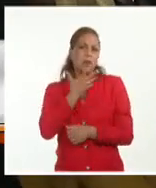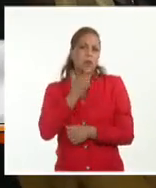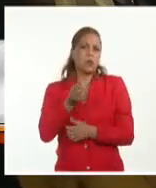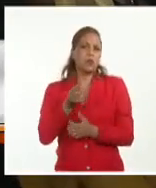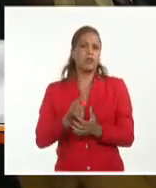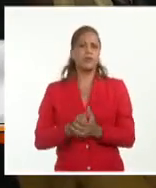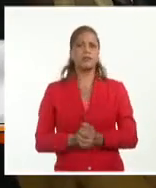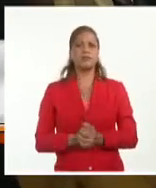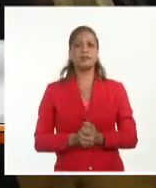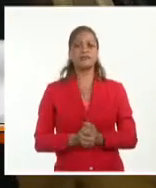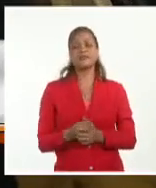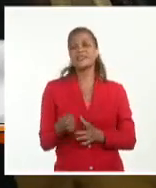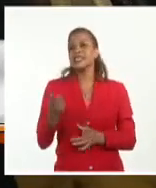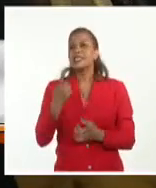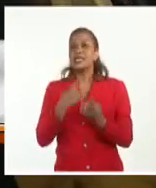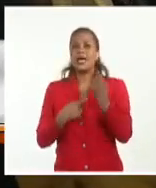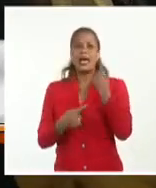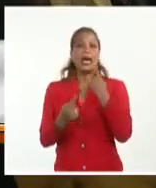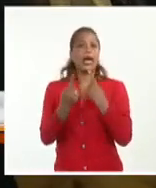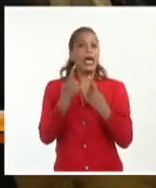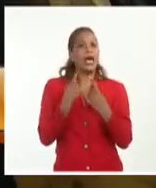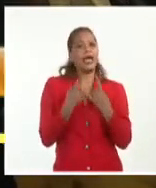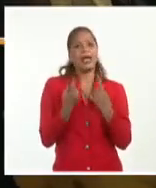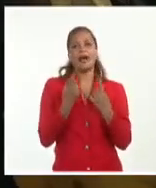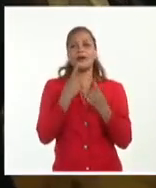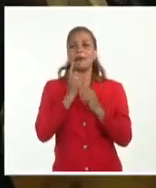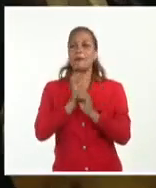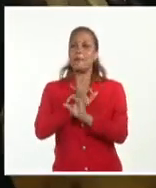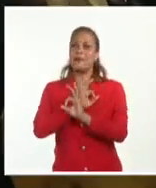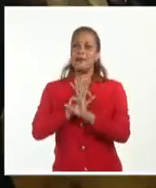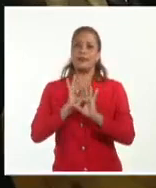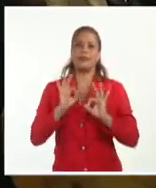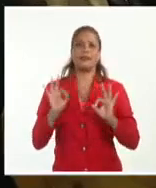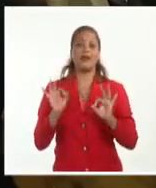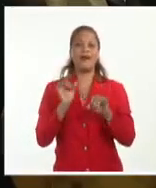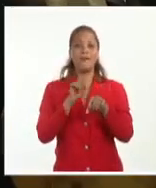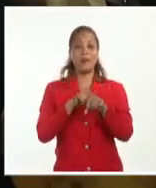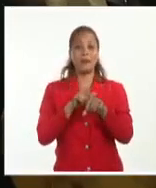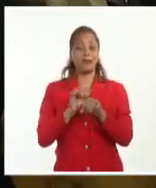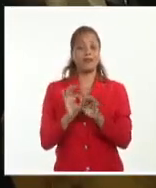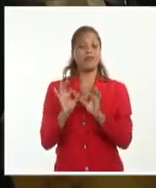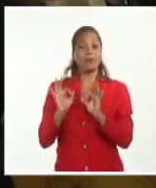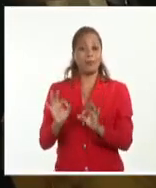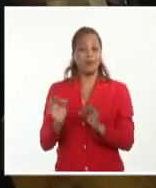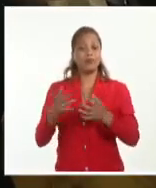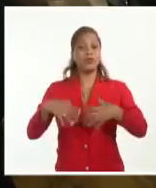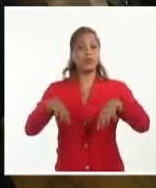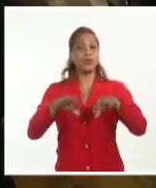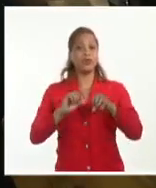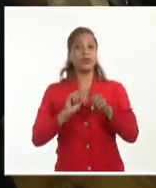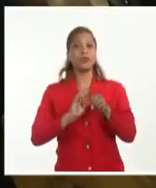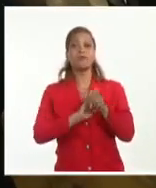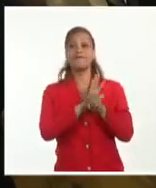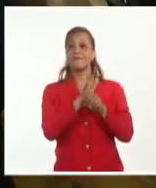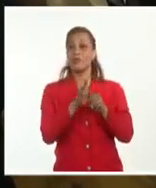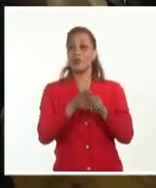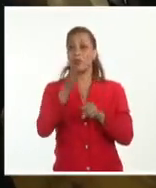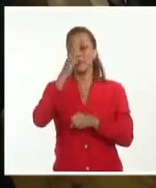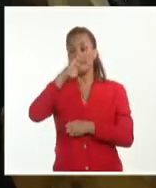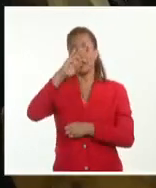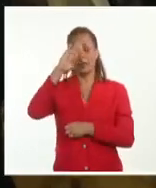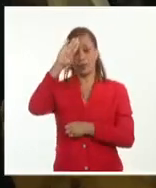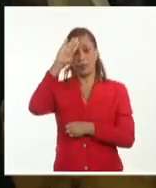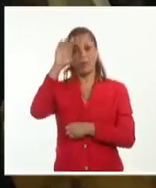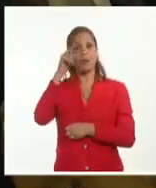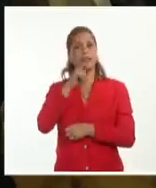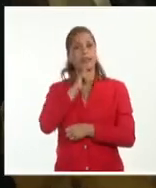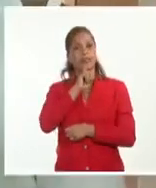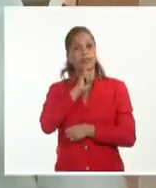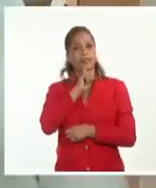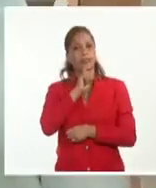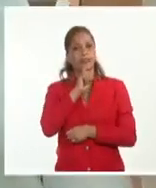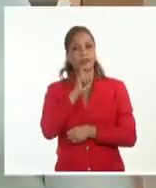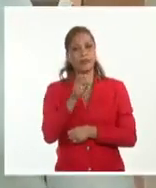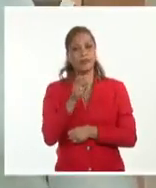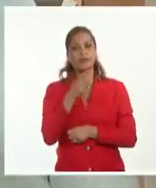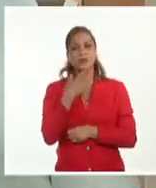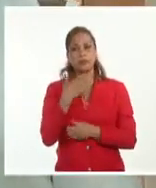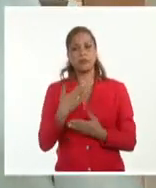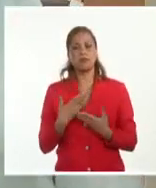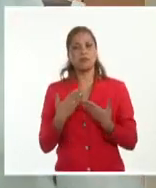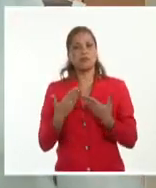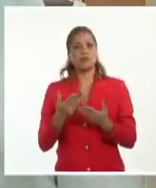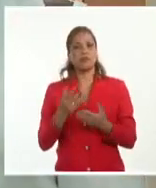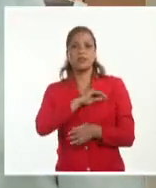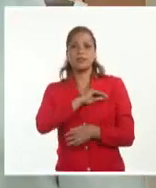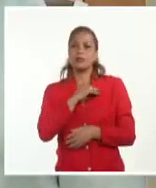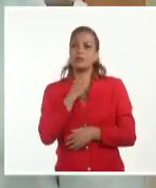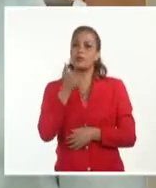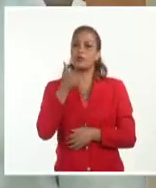una cosa muy especial y es un momento que está viviendo todo el mundo y es un honor estar aquí. Yo creo que es bueno